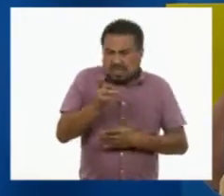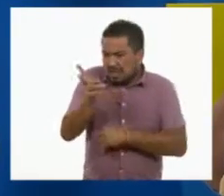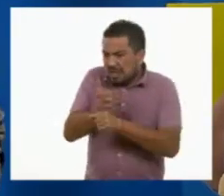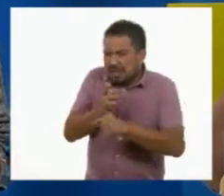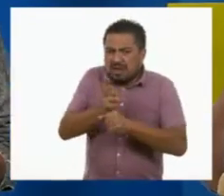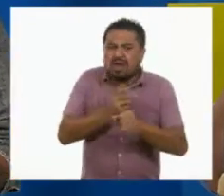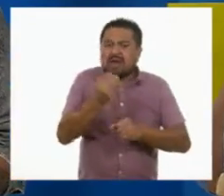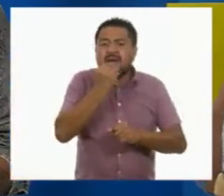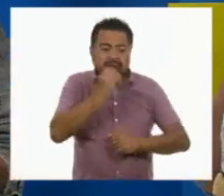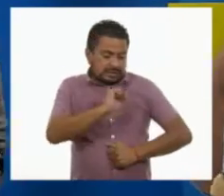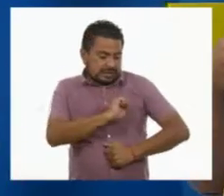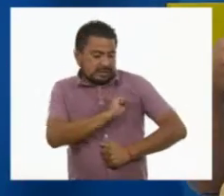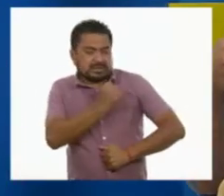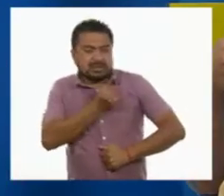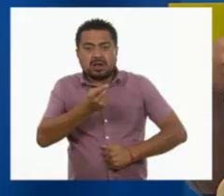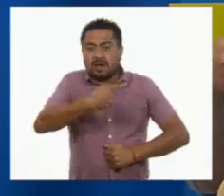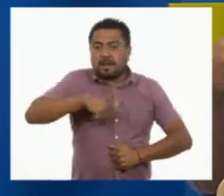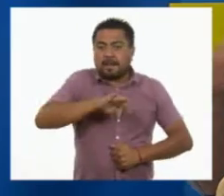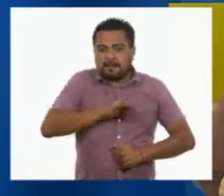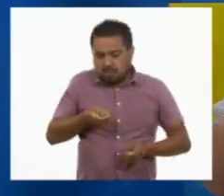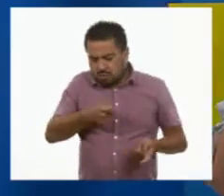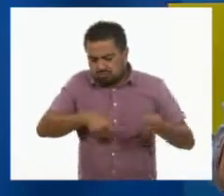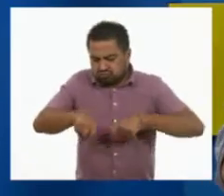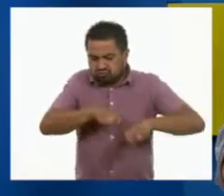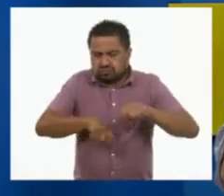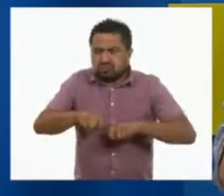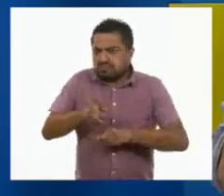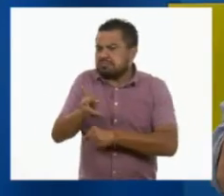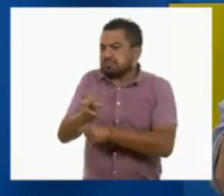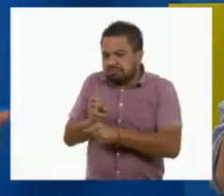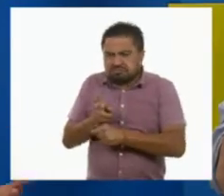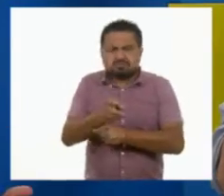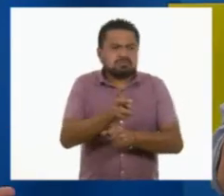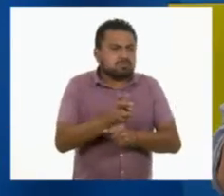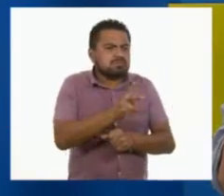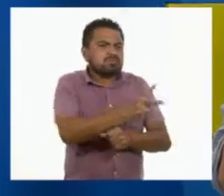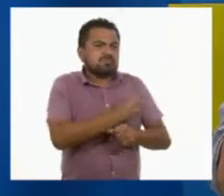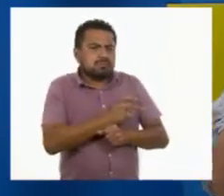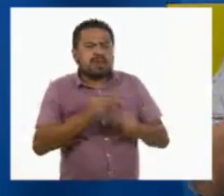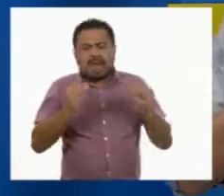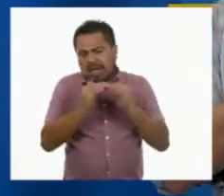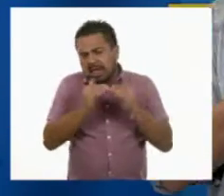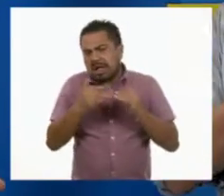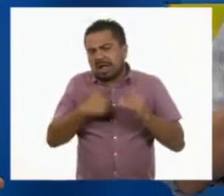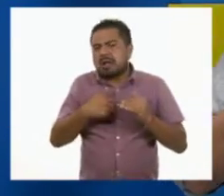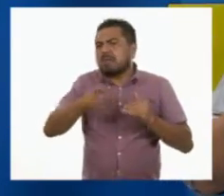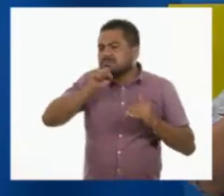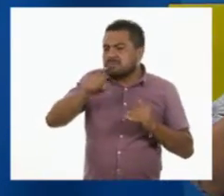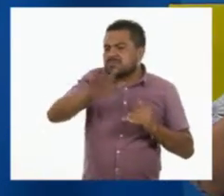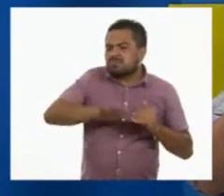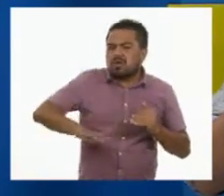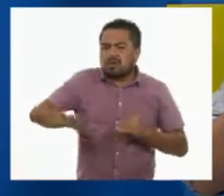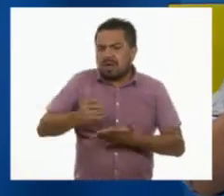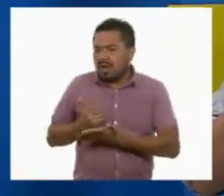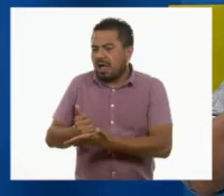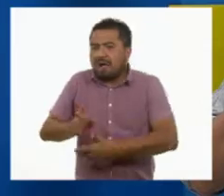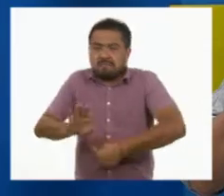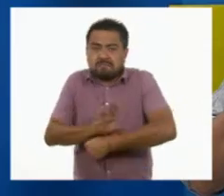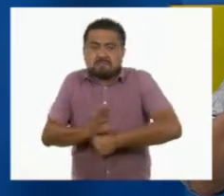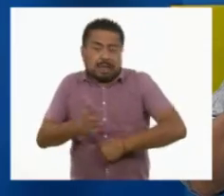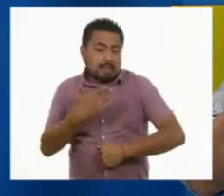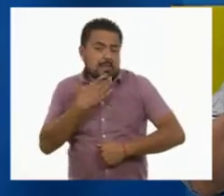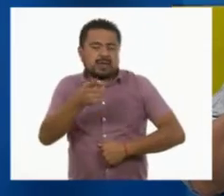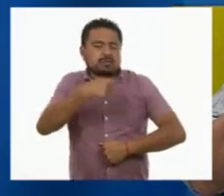cualquier alimento saludable que podamos preparar e invitarle a los demás como en nuestra casa, a ellos también les ayudará y les hará muy bien.